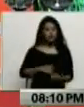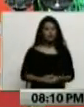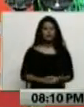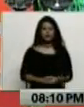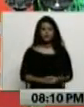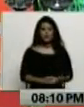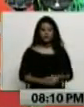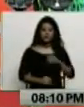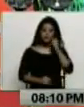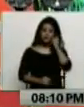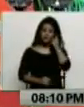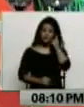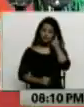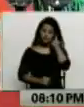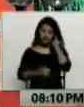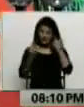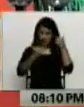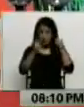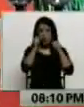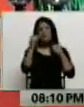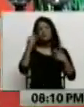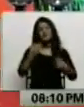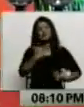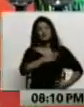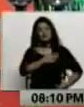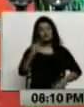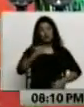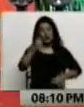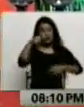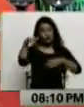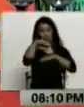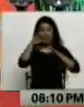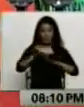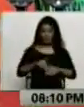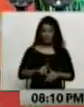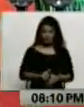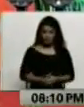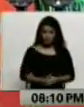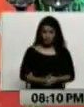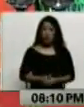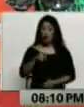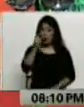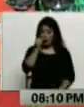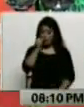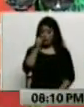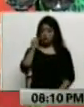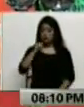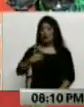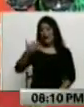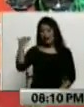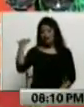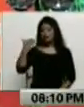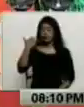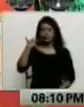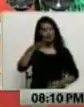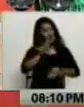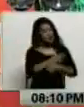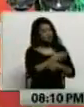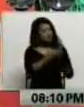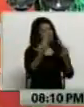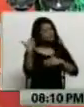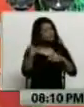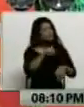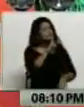socialista auténtico de verdad verdad auténtico restado con esta Patria y Cristóbal Jiménez cantó